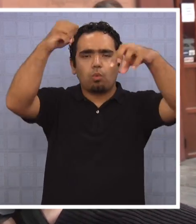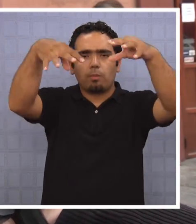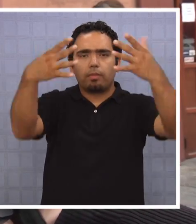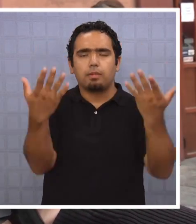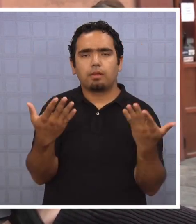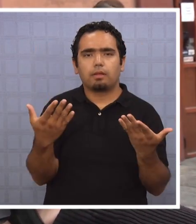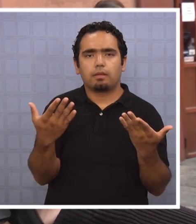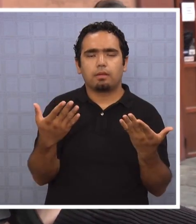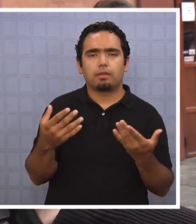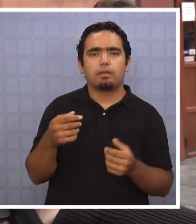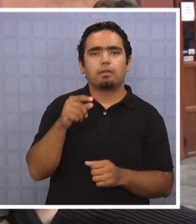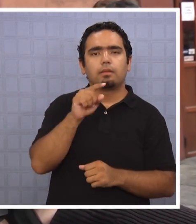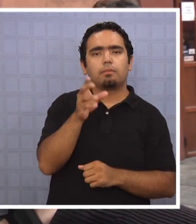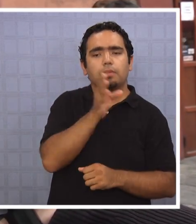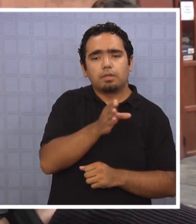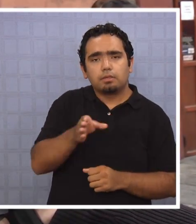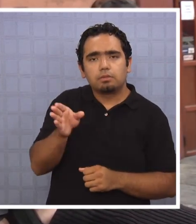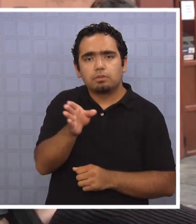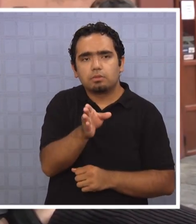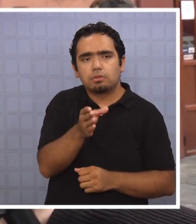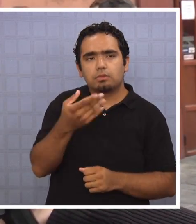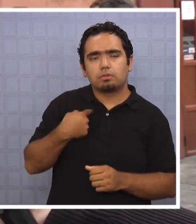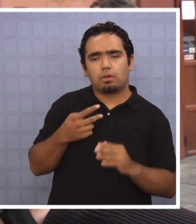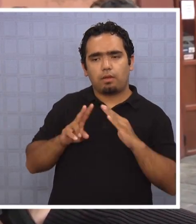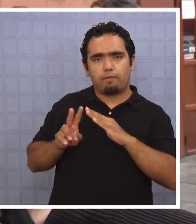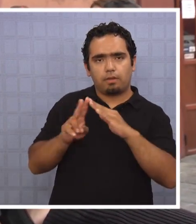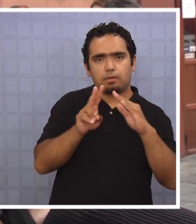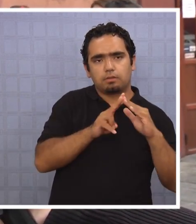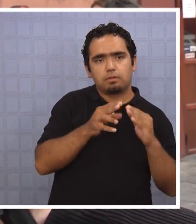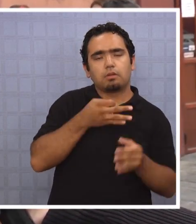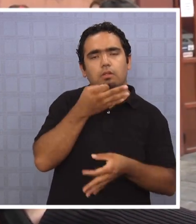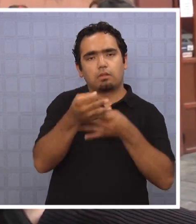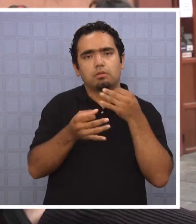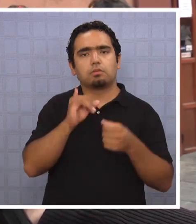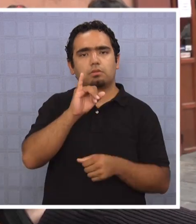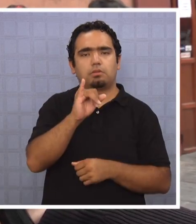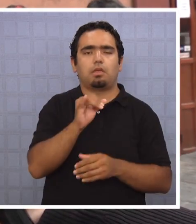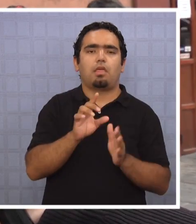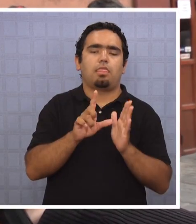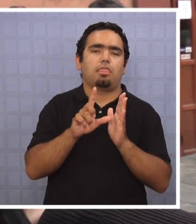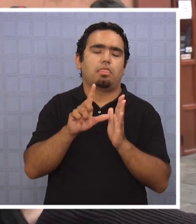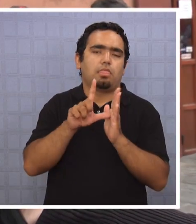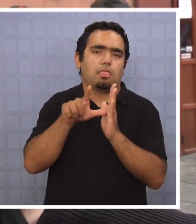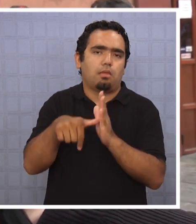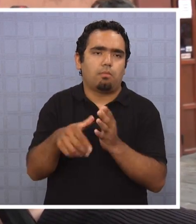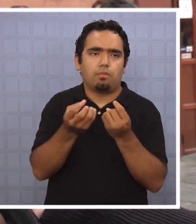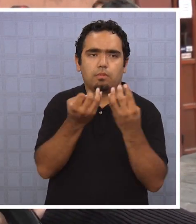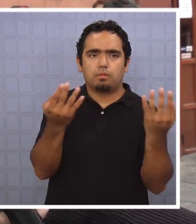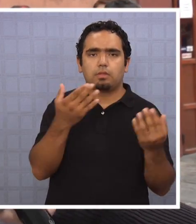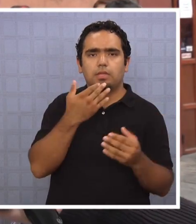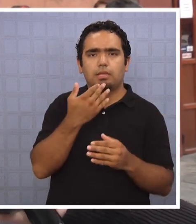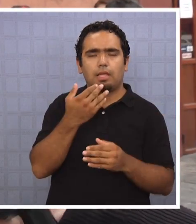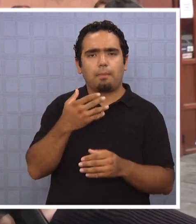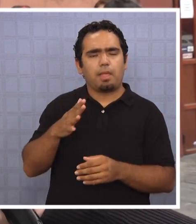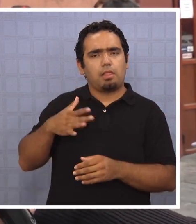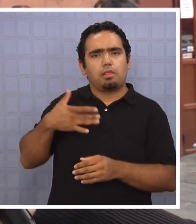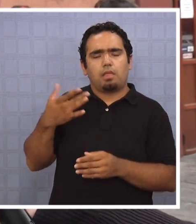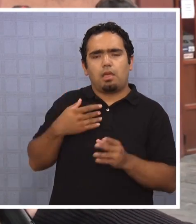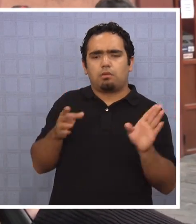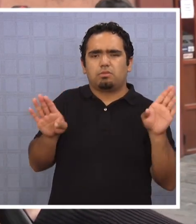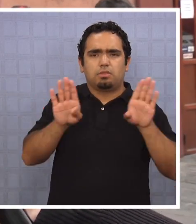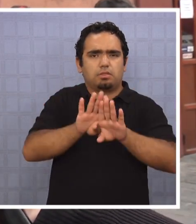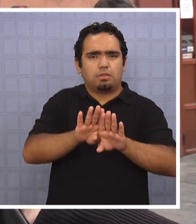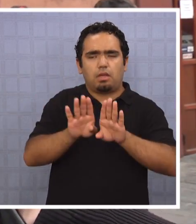luminarias. Objetivamente los residentes constatan que se demoró mucho, han sufrido daños por